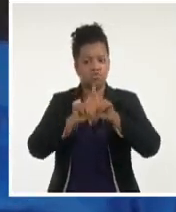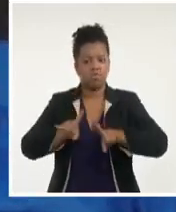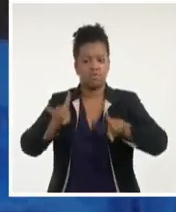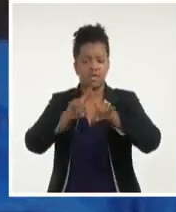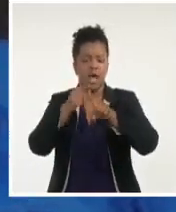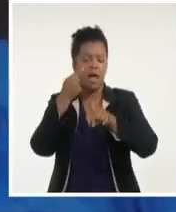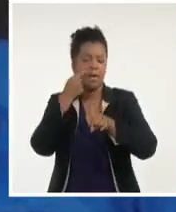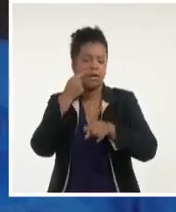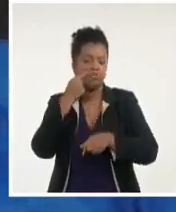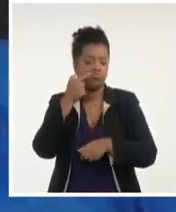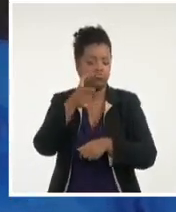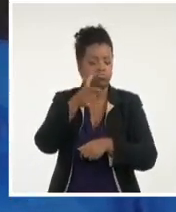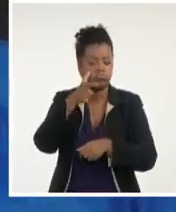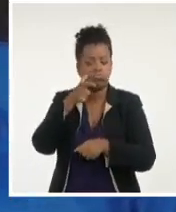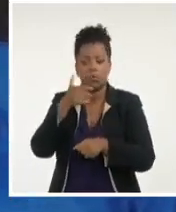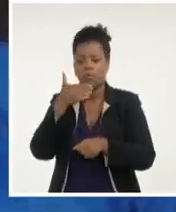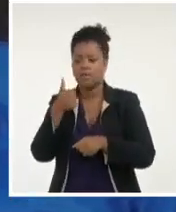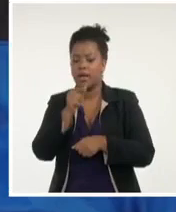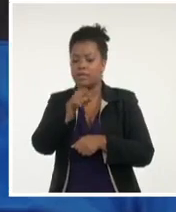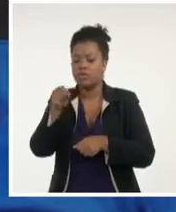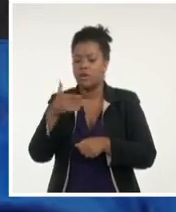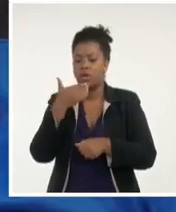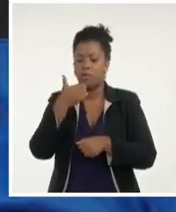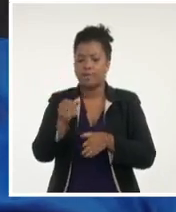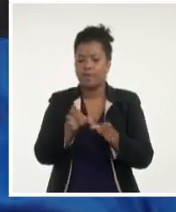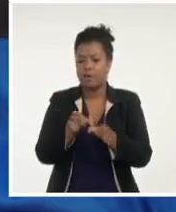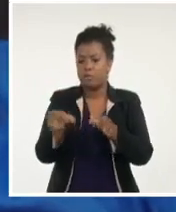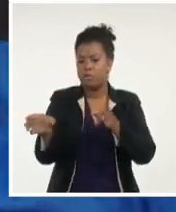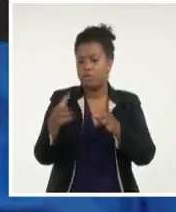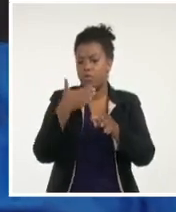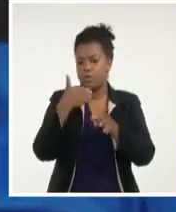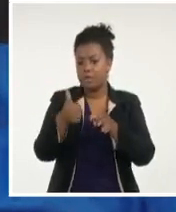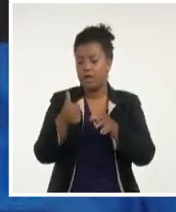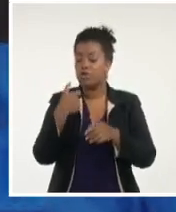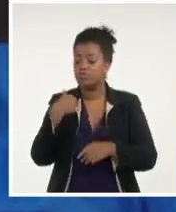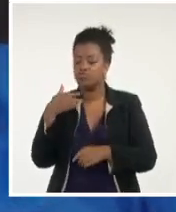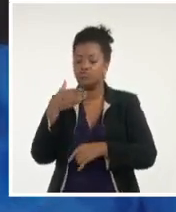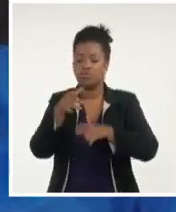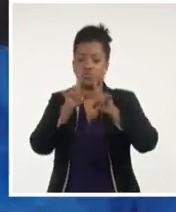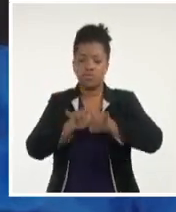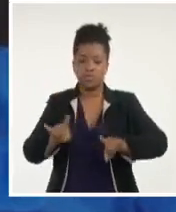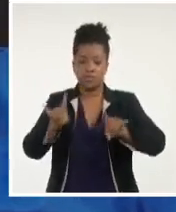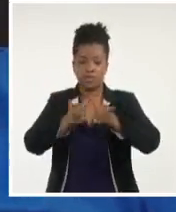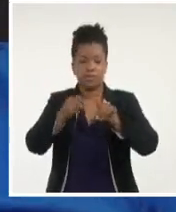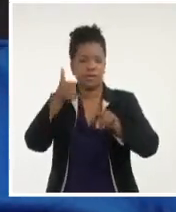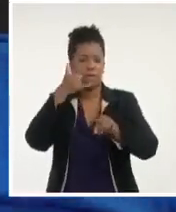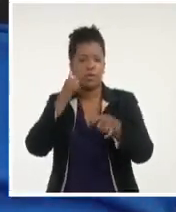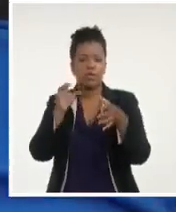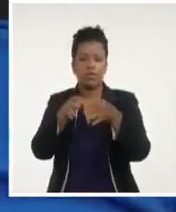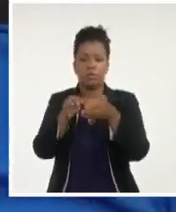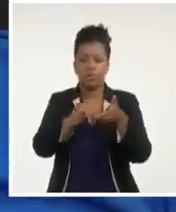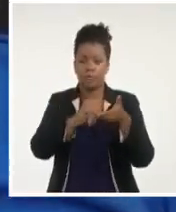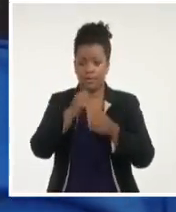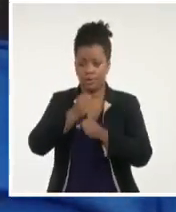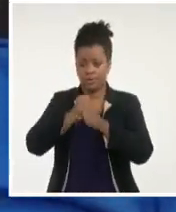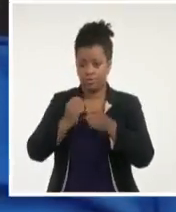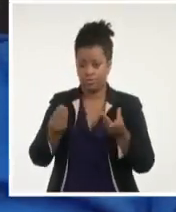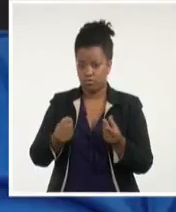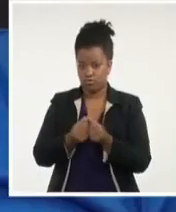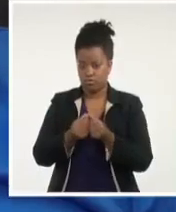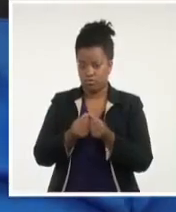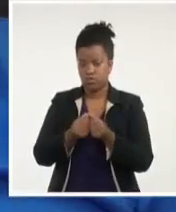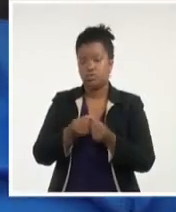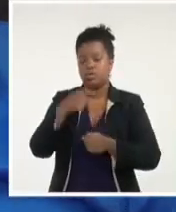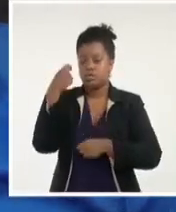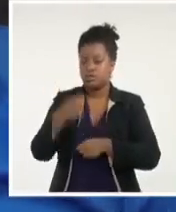cómo está aquello, a ver los pacientes cómo están, el centro hospitalario. Y me fui para la universidad, llamé a un grupo de compañeros que trabajan conmigo y decidimos